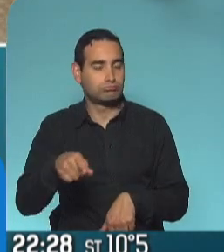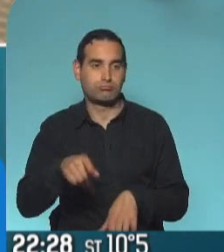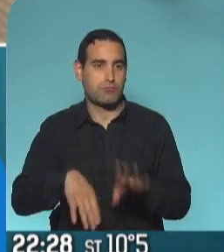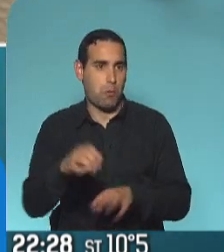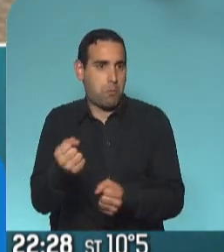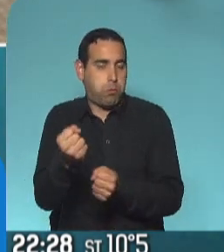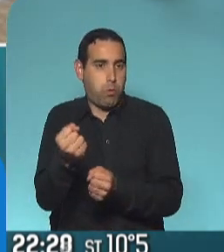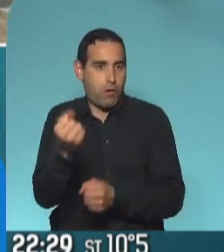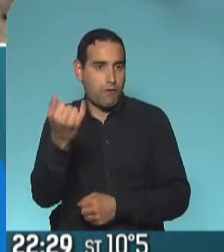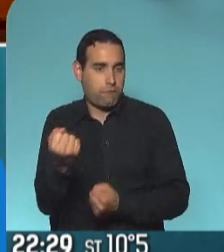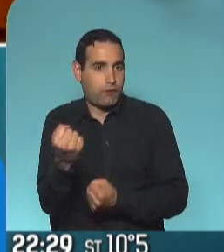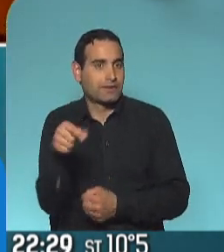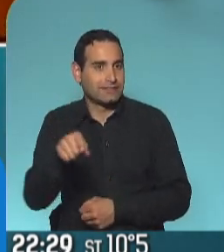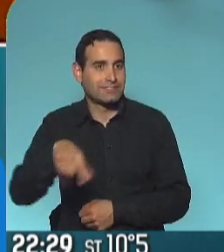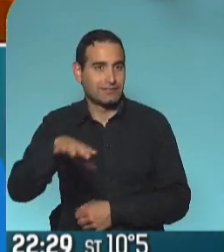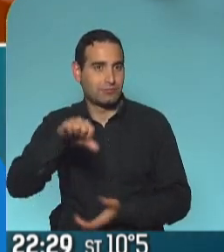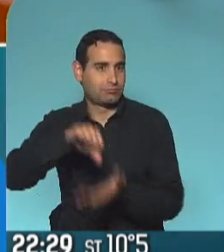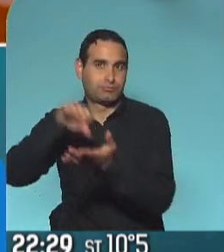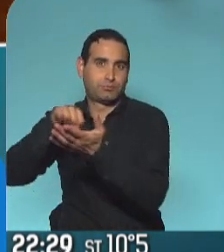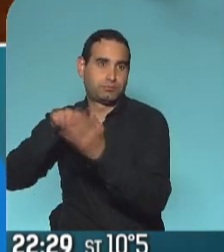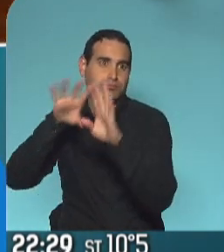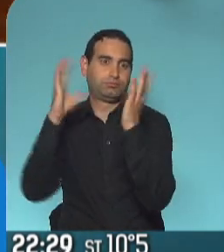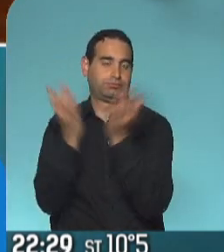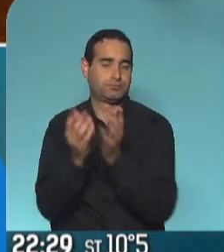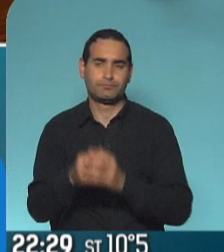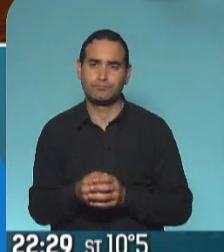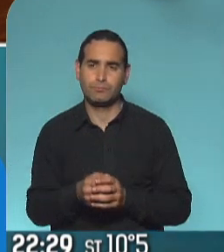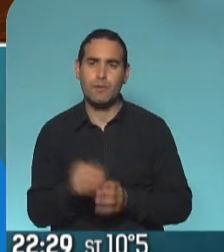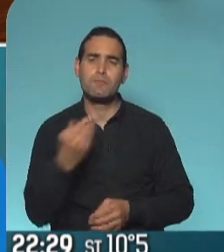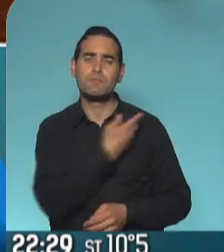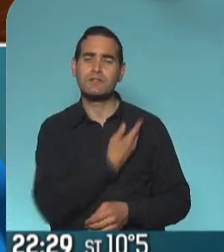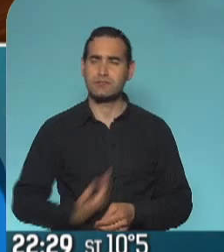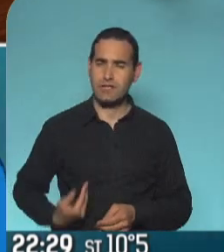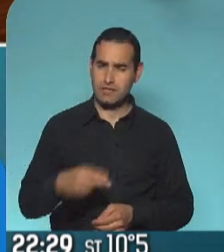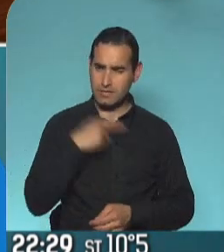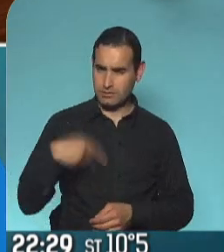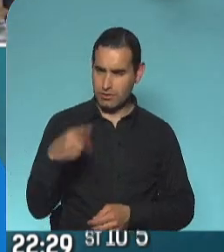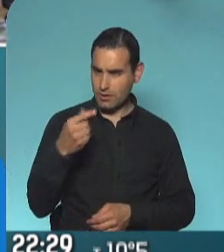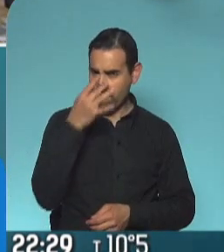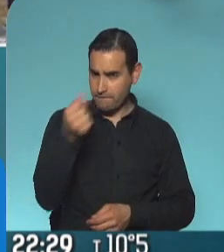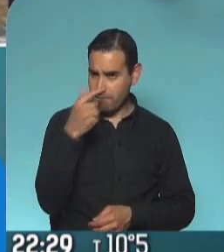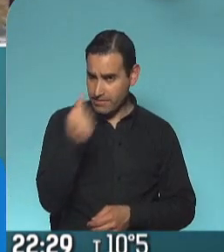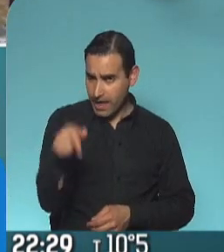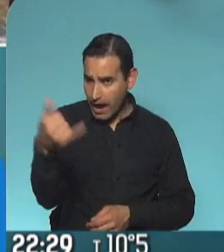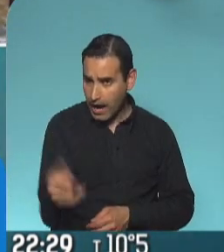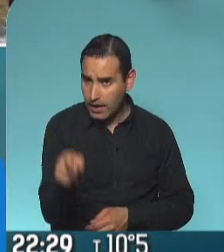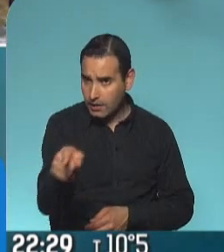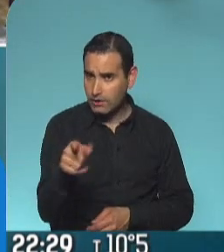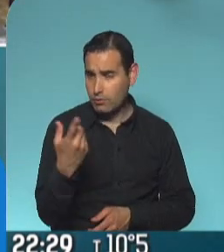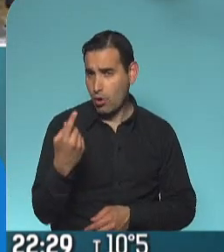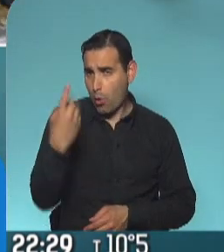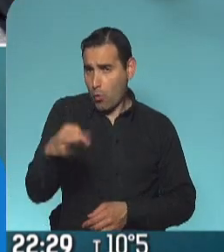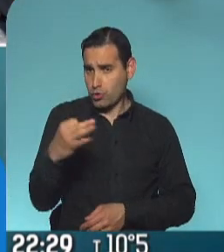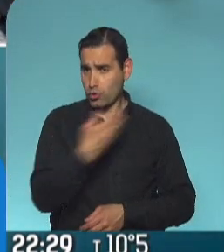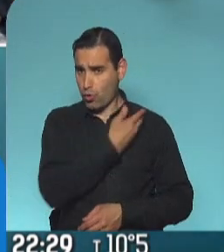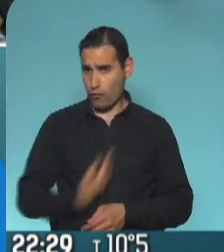del poder o representan los máximos poderes a nivel internacional. ¿Xi Jinping juega con ventaja al tener partido único en